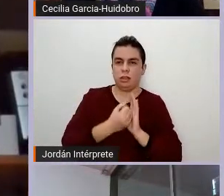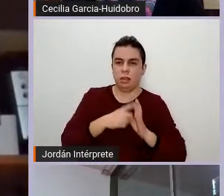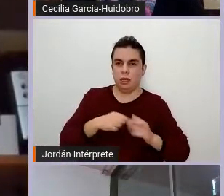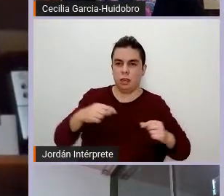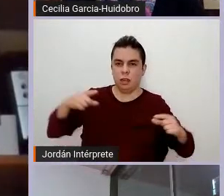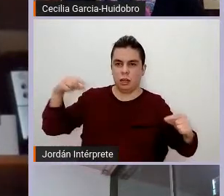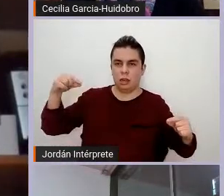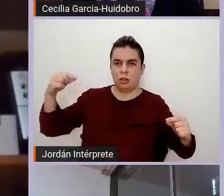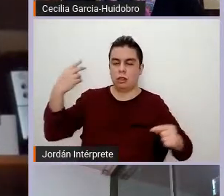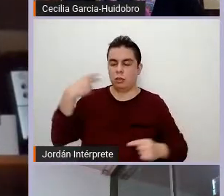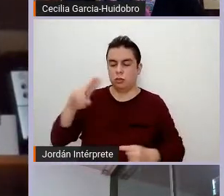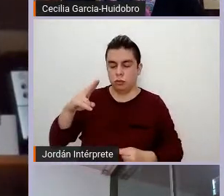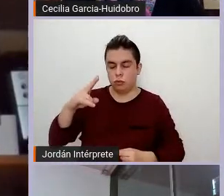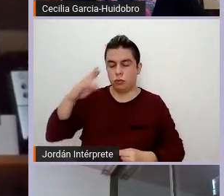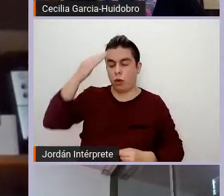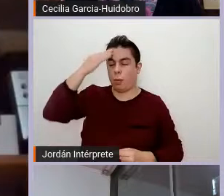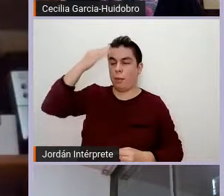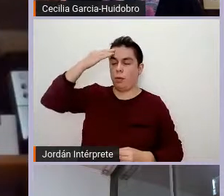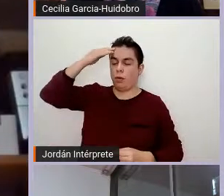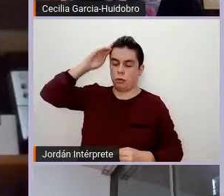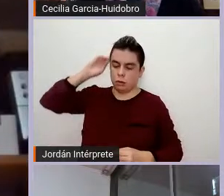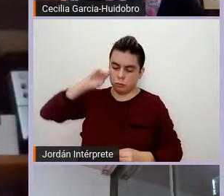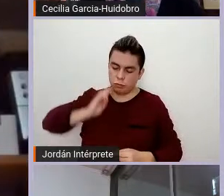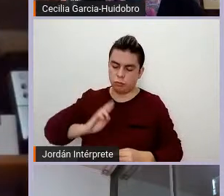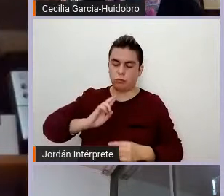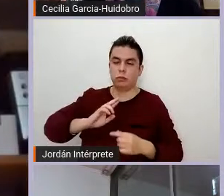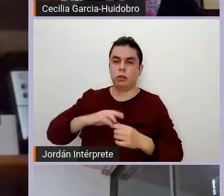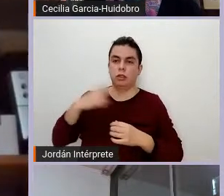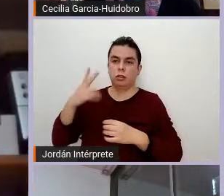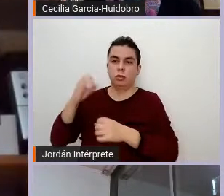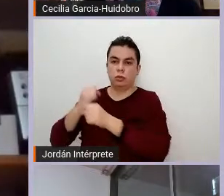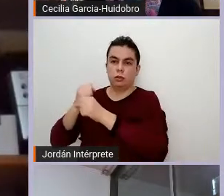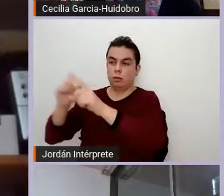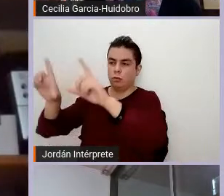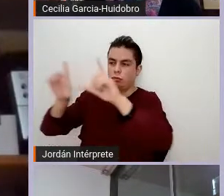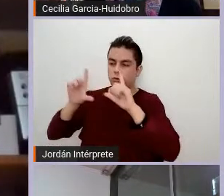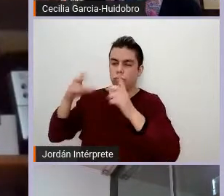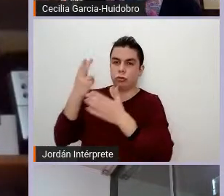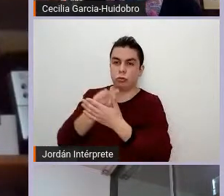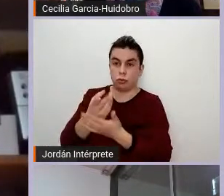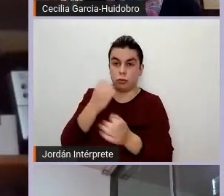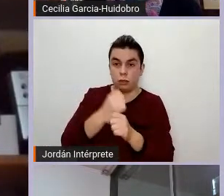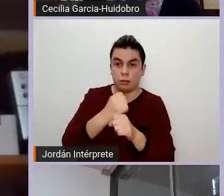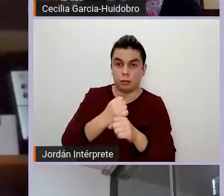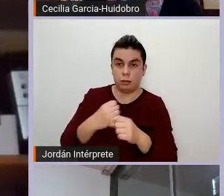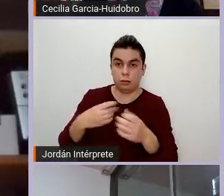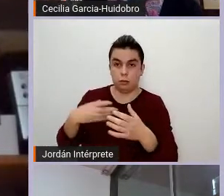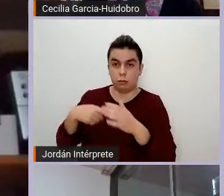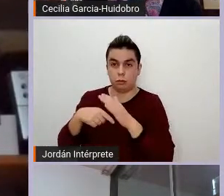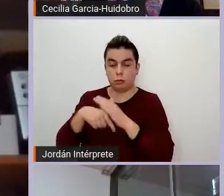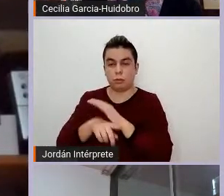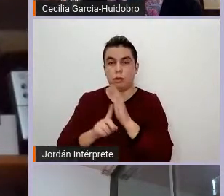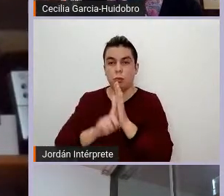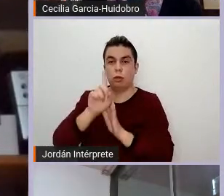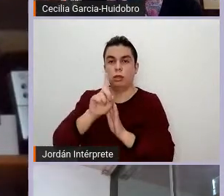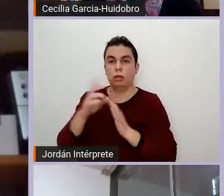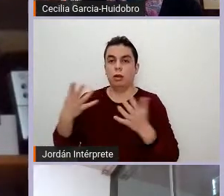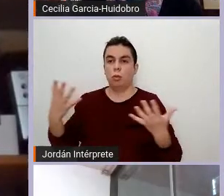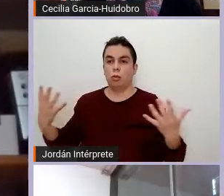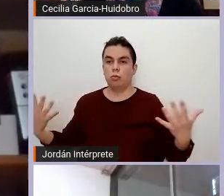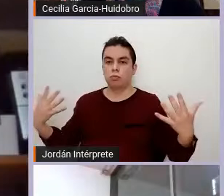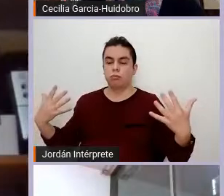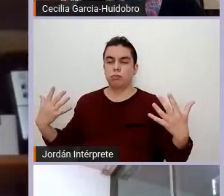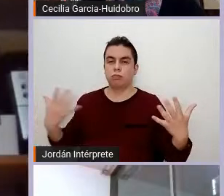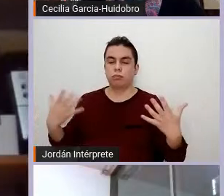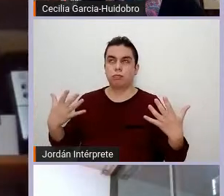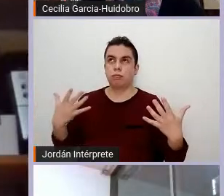manera lo que hace tu trabajo es mostrar dónde están parte de las raíces que explican cómo se